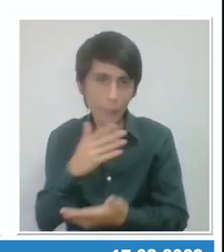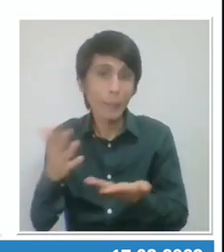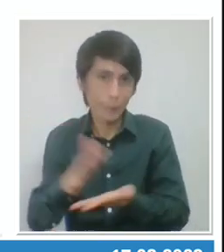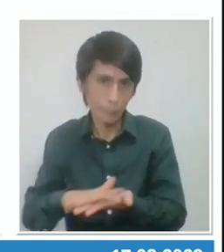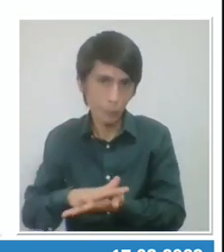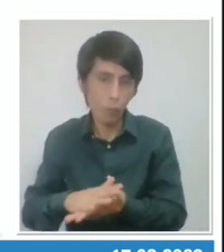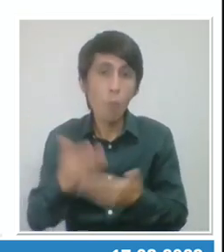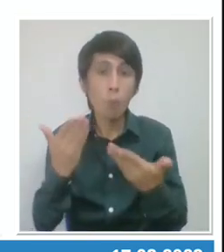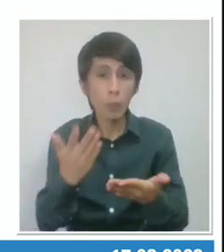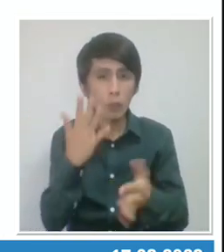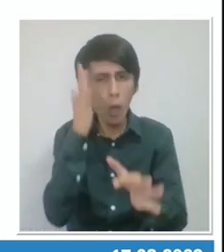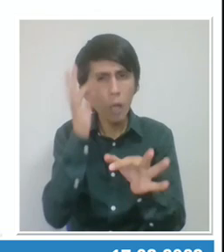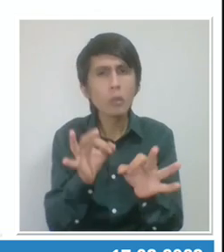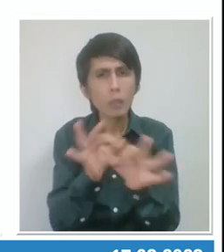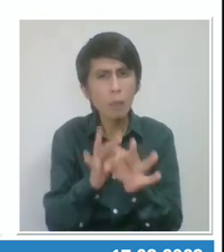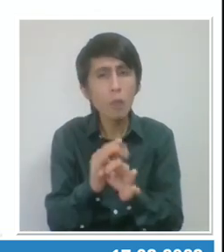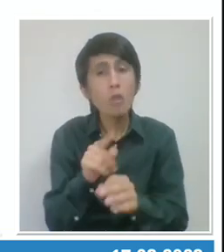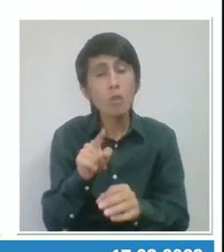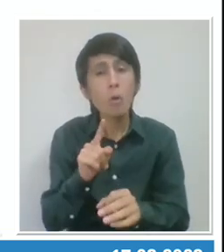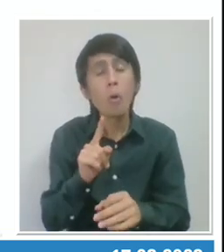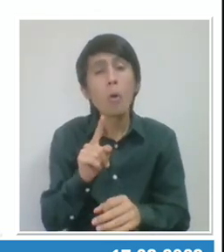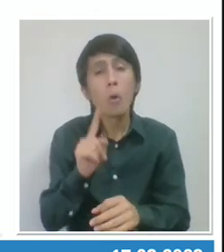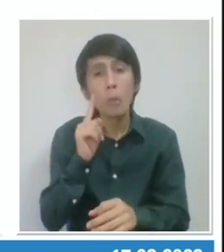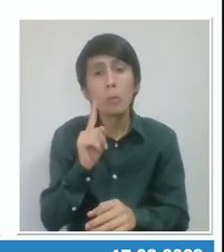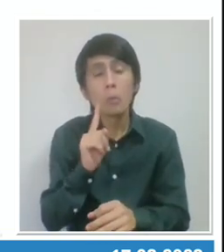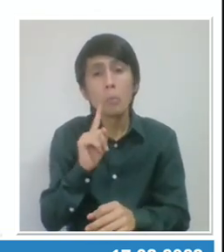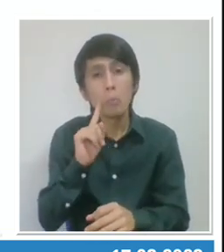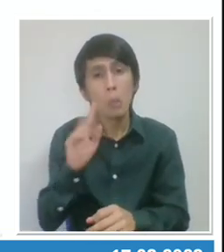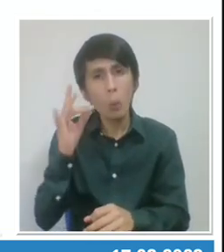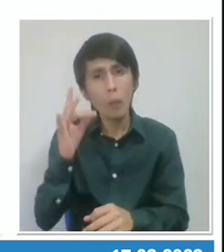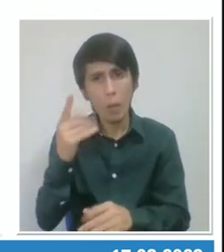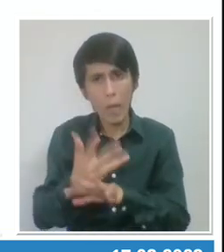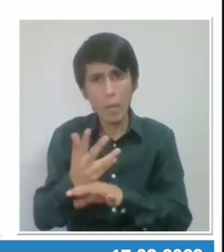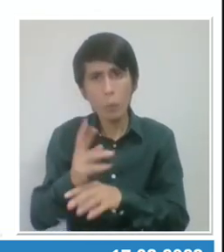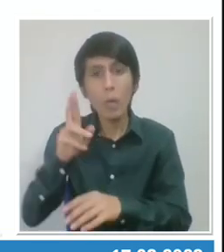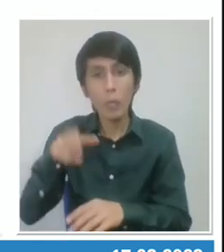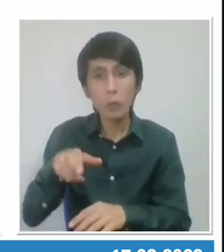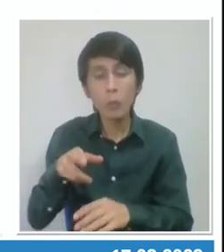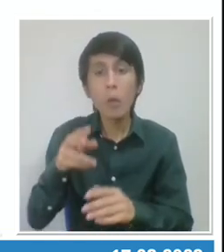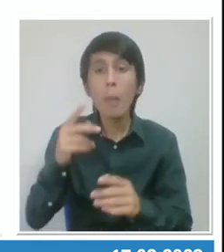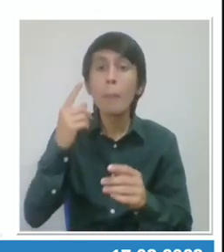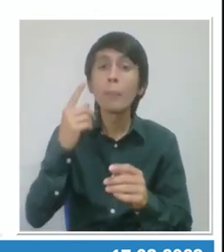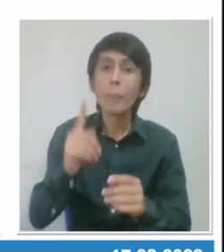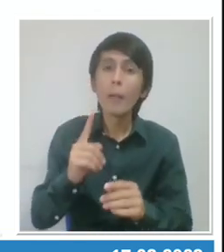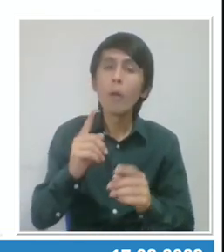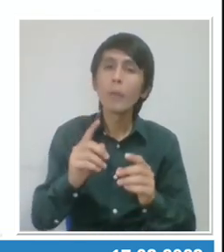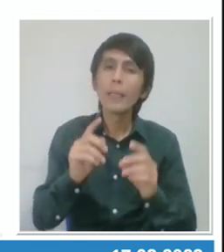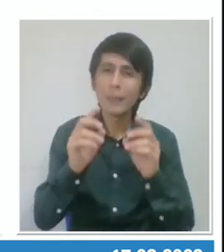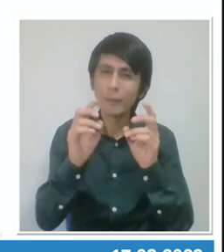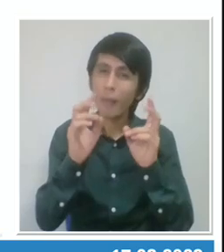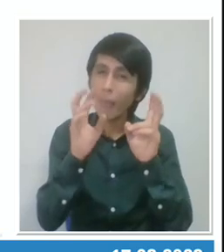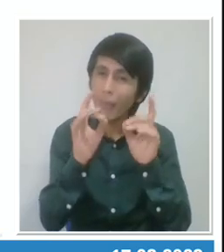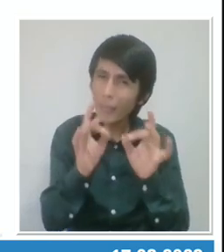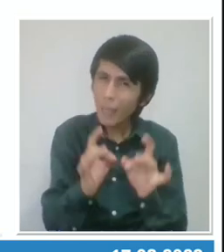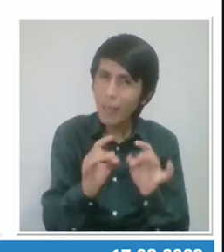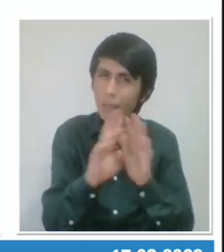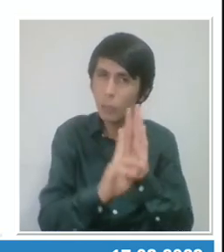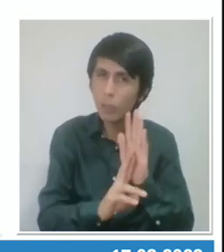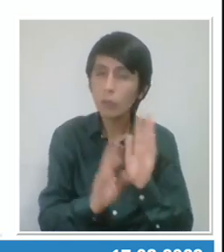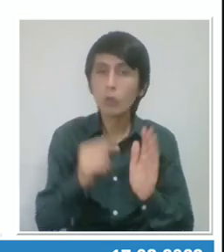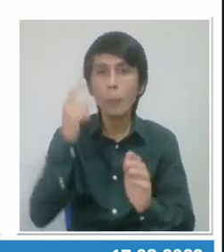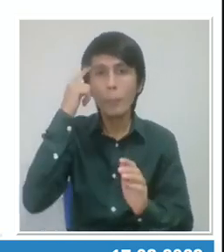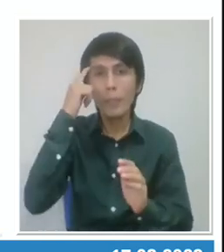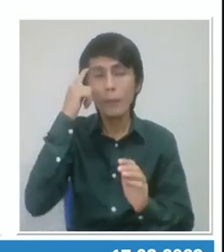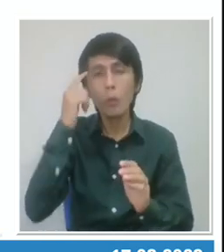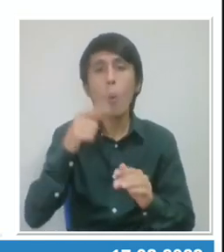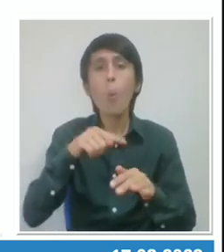razón. Otra cosa es luego qué tan detallada esa regulación, optar por una técnica mixta, ¿no?,